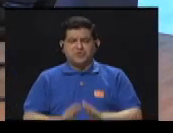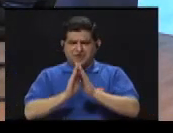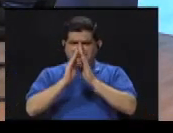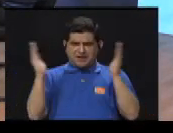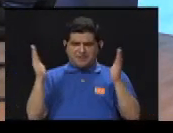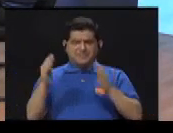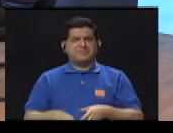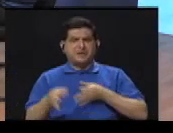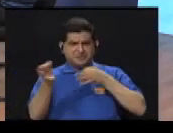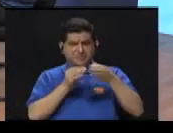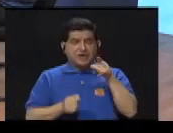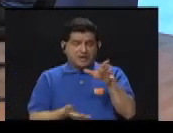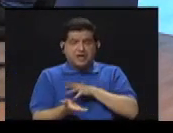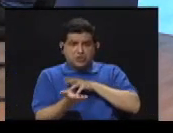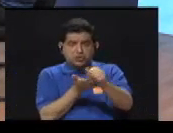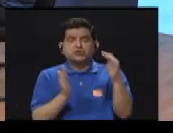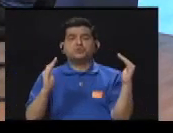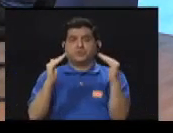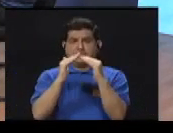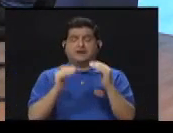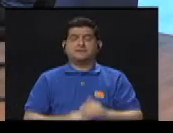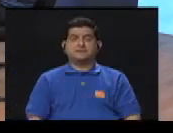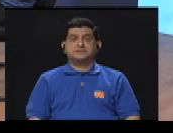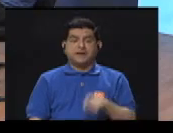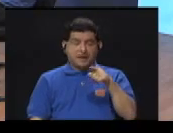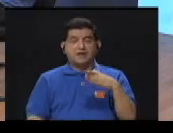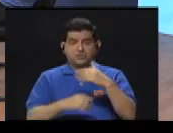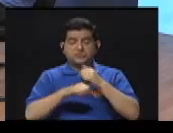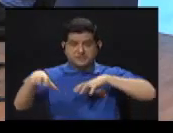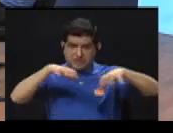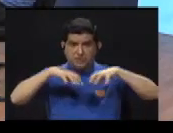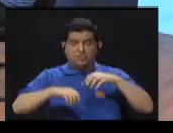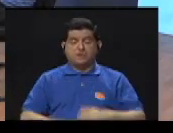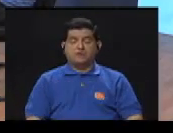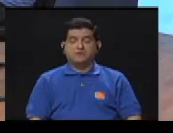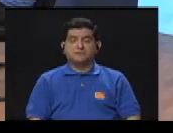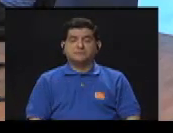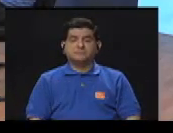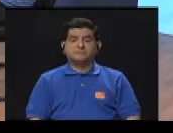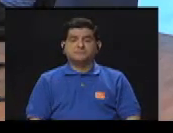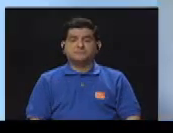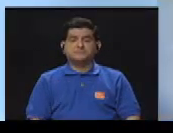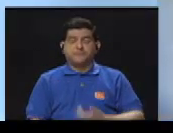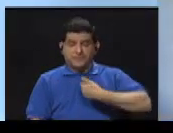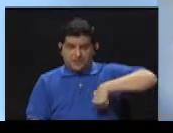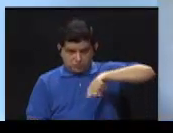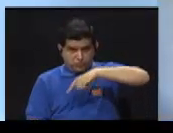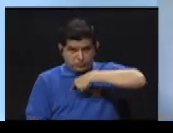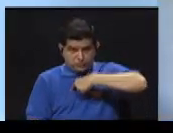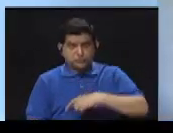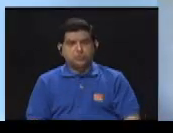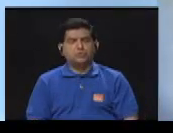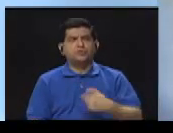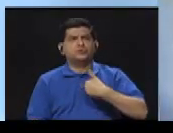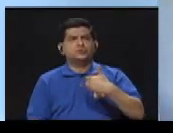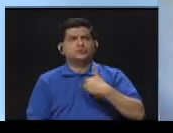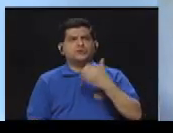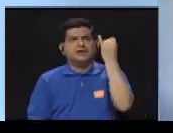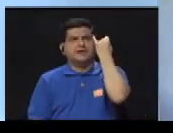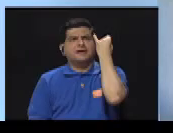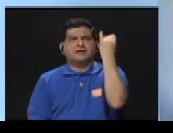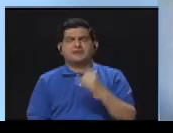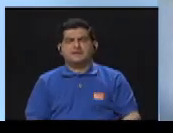contarte que inclusive destruyeron una casa, digamos, o sea, que ellos cometieron ese acto? Sí, bueno, nosotros, yo tenía